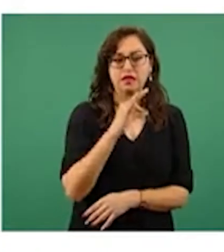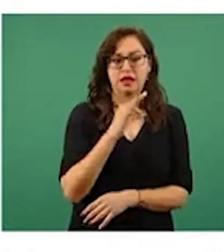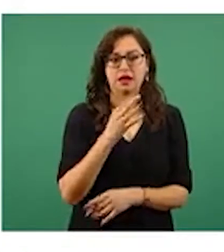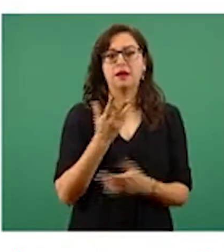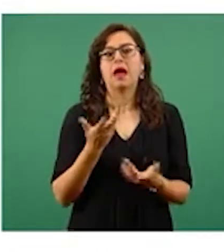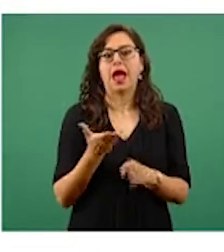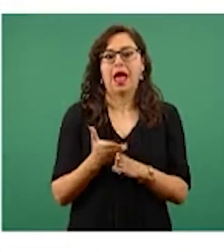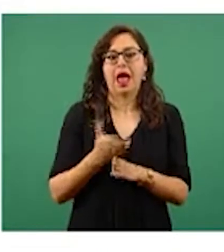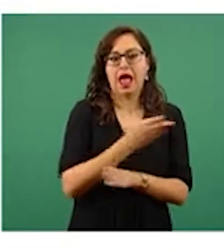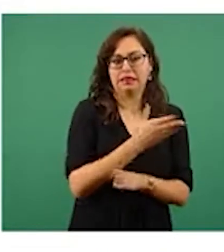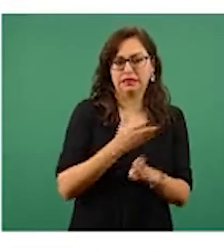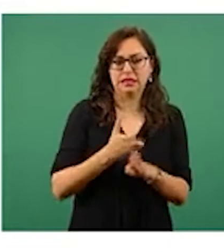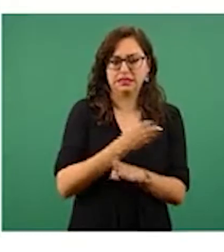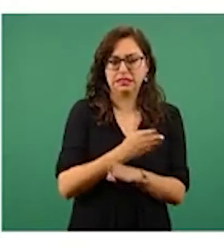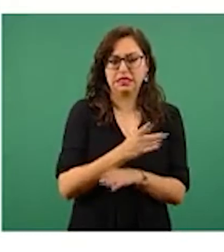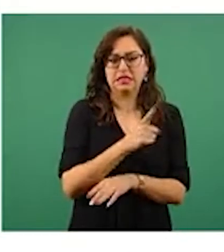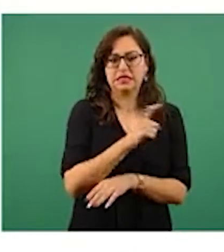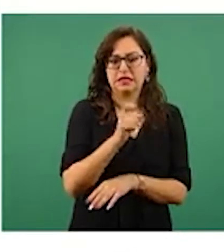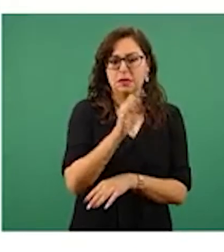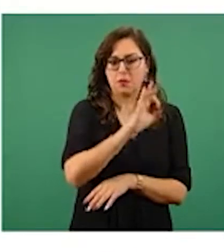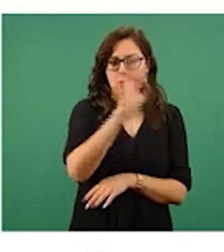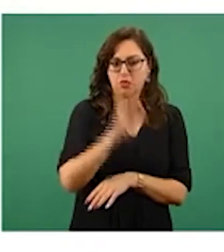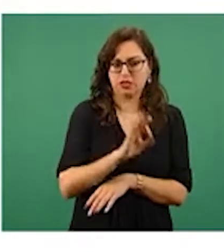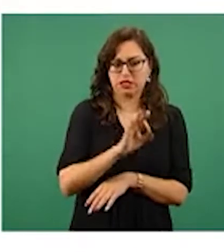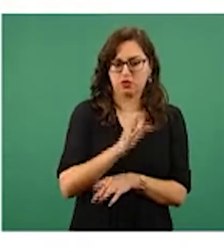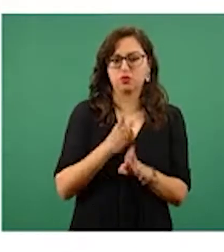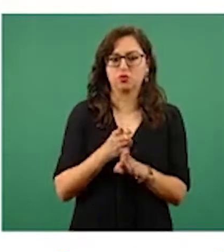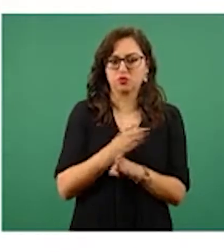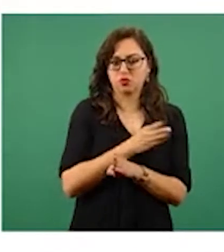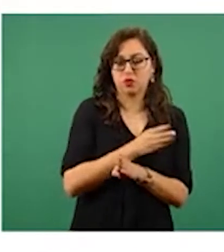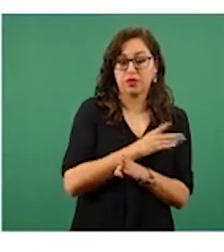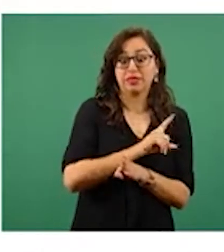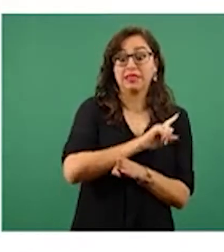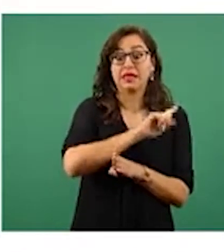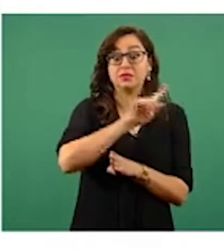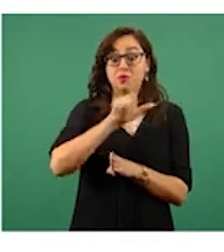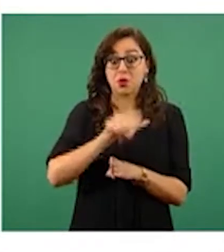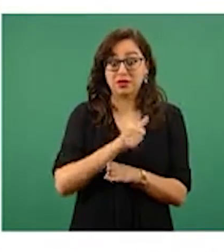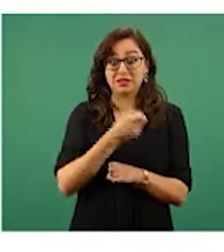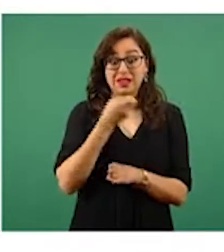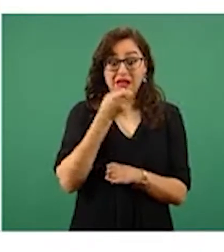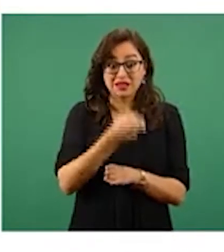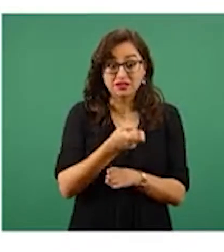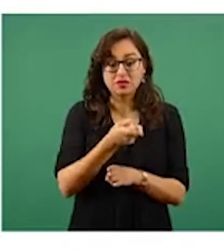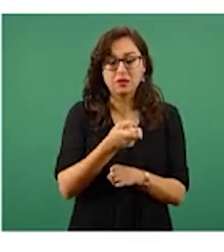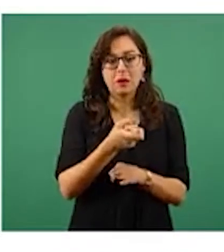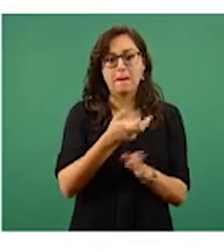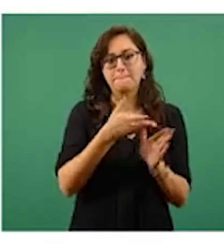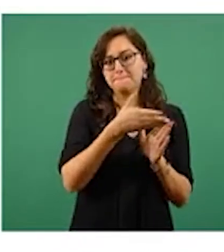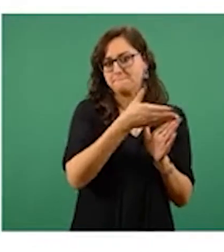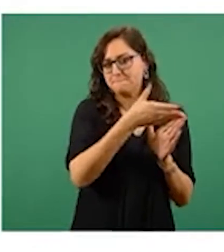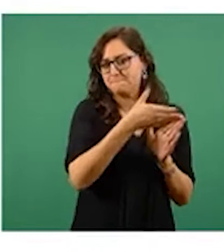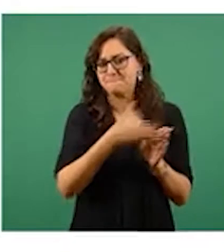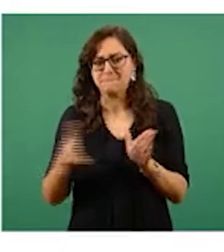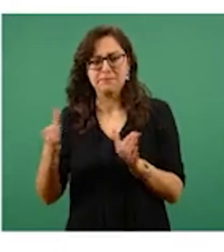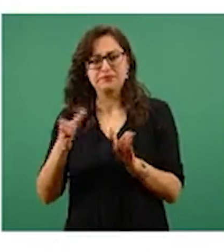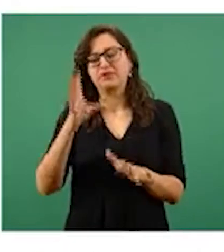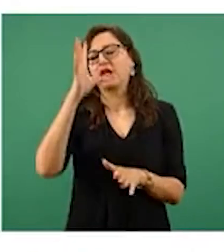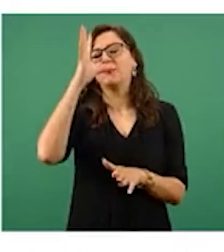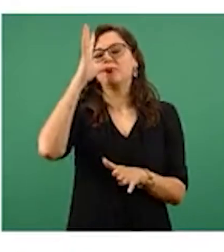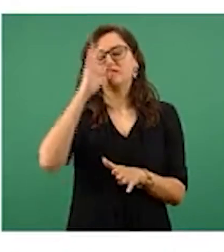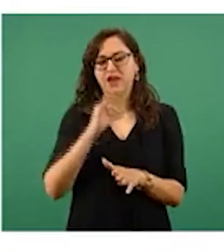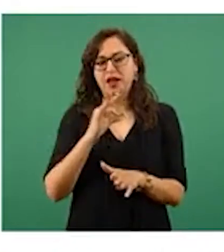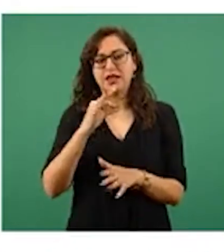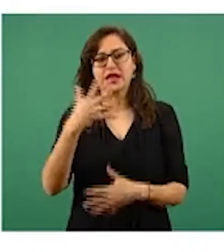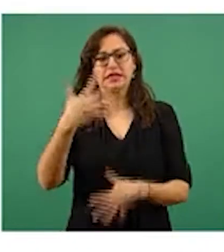de su capacidad, al 100% de sus clientes. A esa hora tuvimos un bajón ahí adelante con la lámina. El día